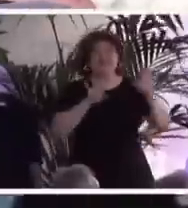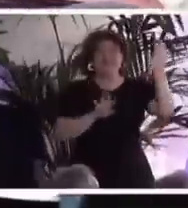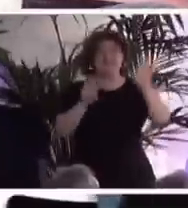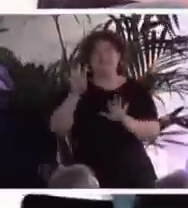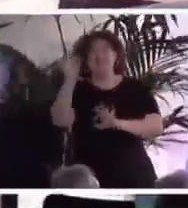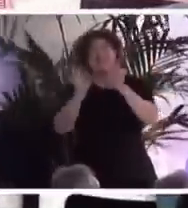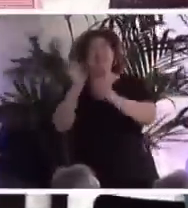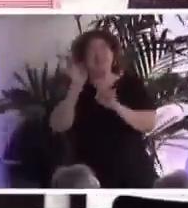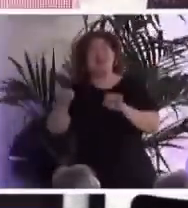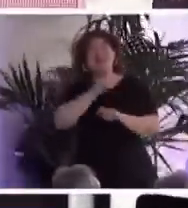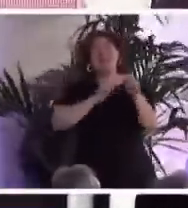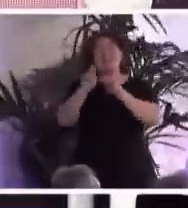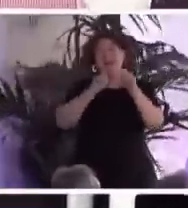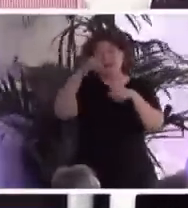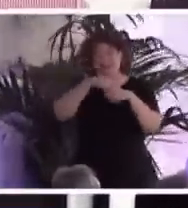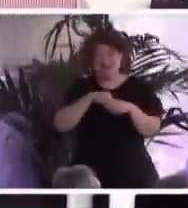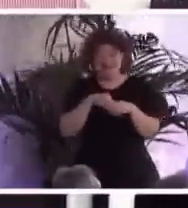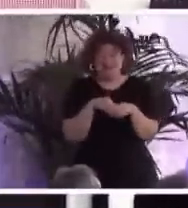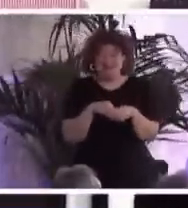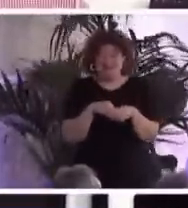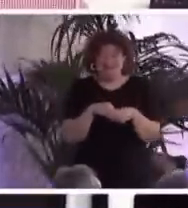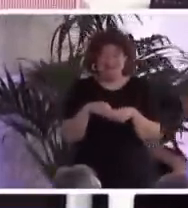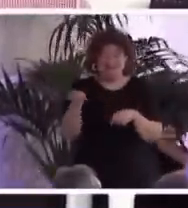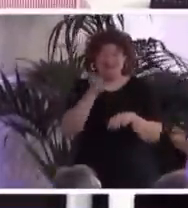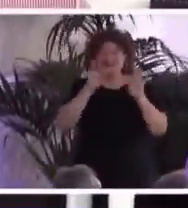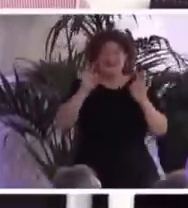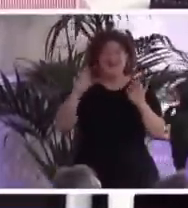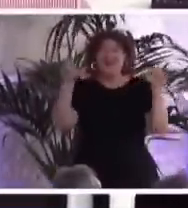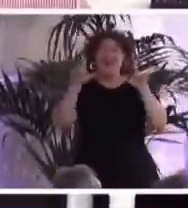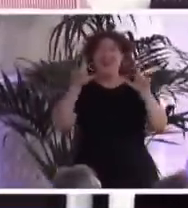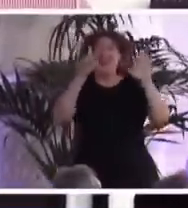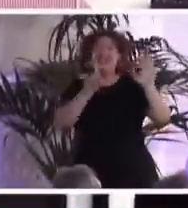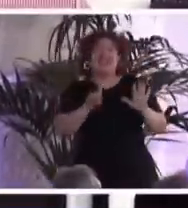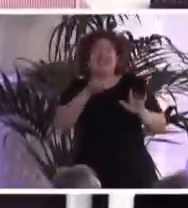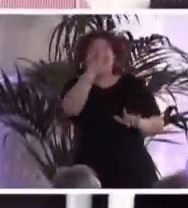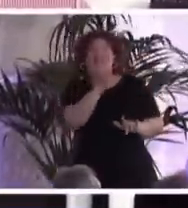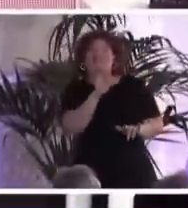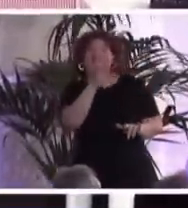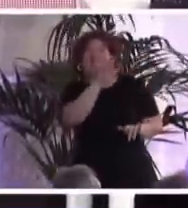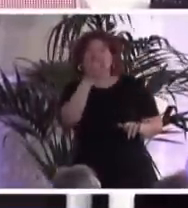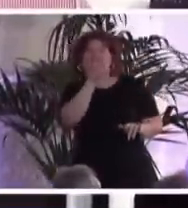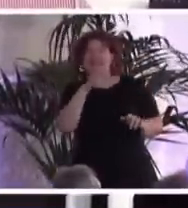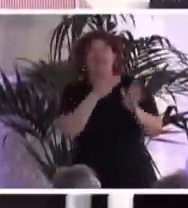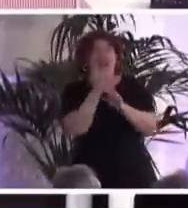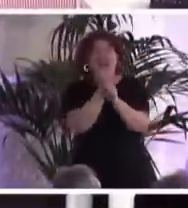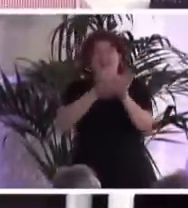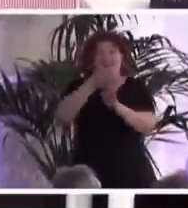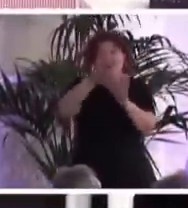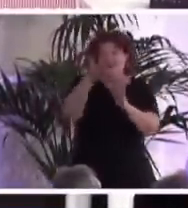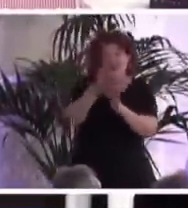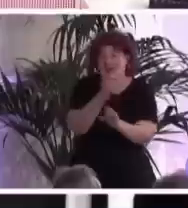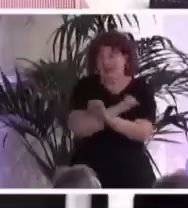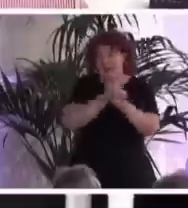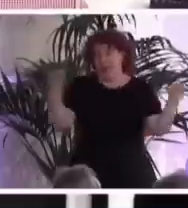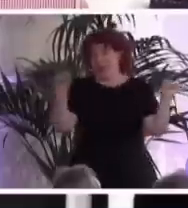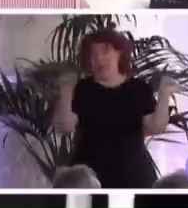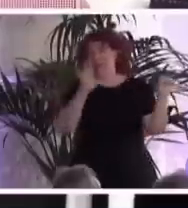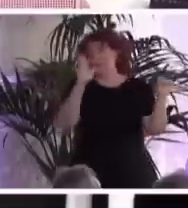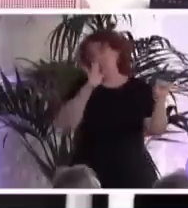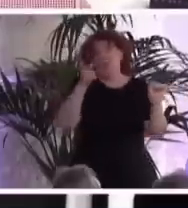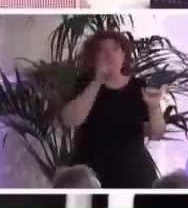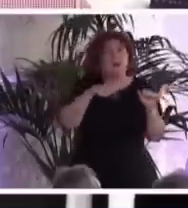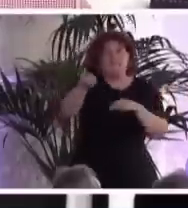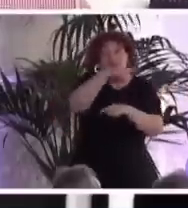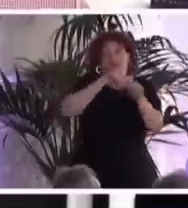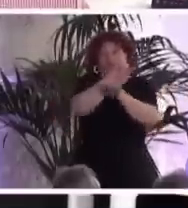Los profesionales de la prensa que nunca se atreverían a decir nada de ferreras porque si lo dicen no van a trabajar en su puñetera vida porque así funciona la